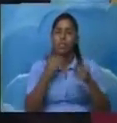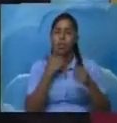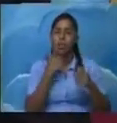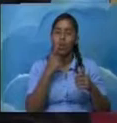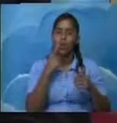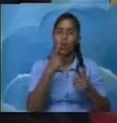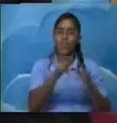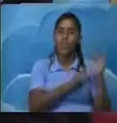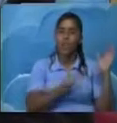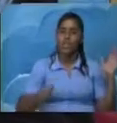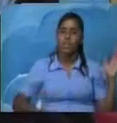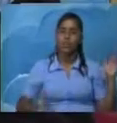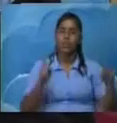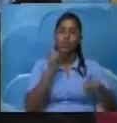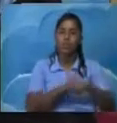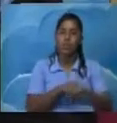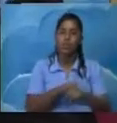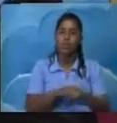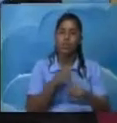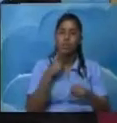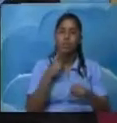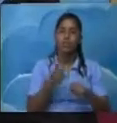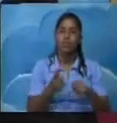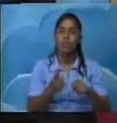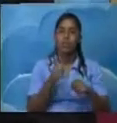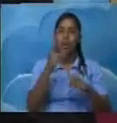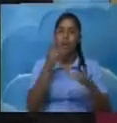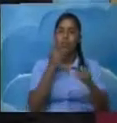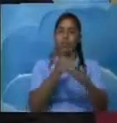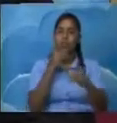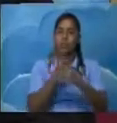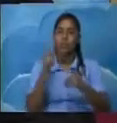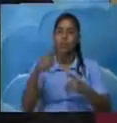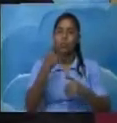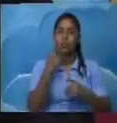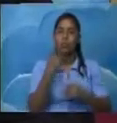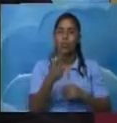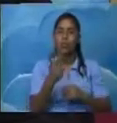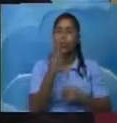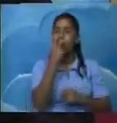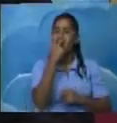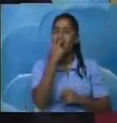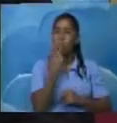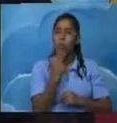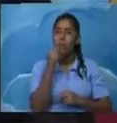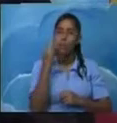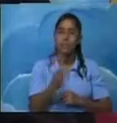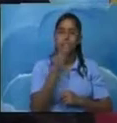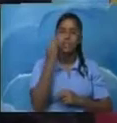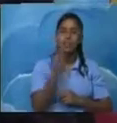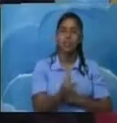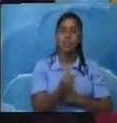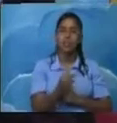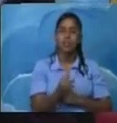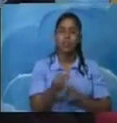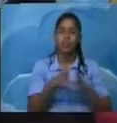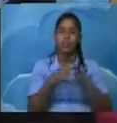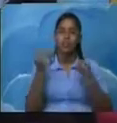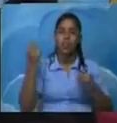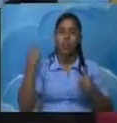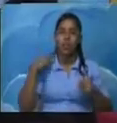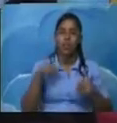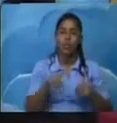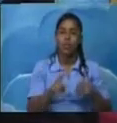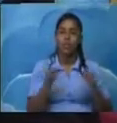el Señor en una oportunidad a sus discípulos cuando dijo, a los pobres siempre, siempre los